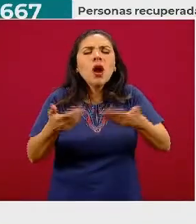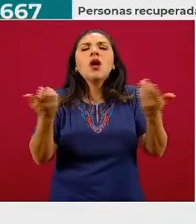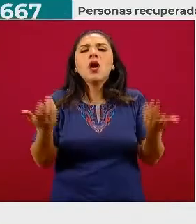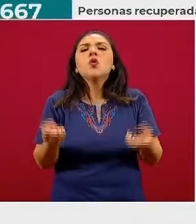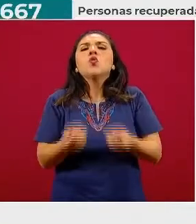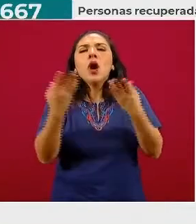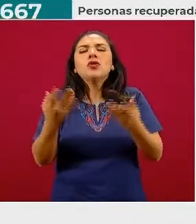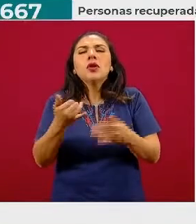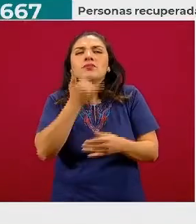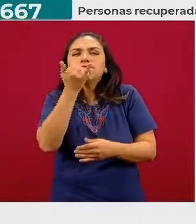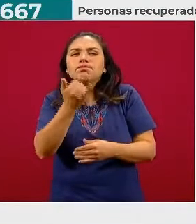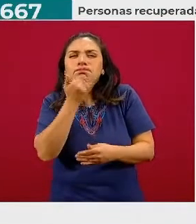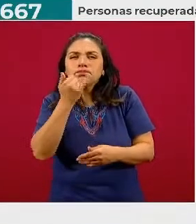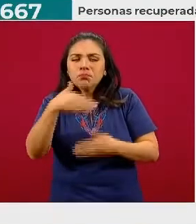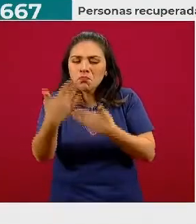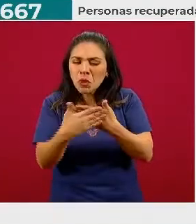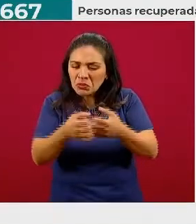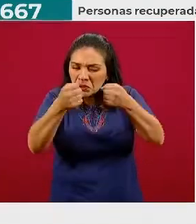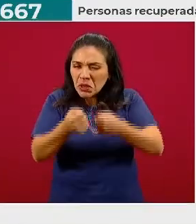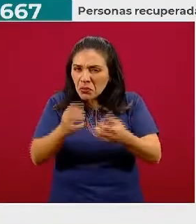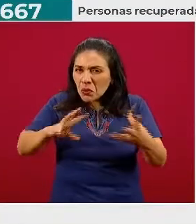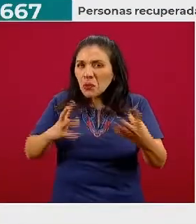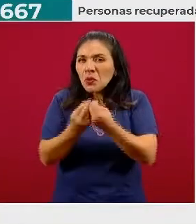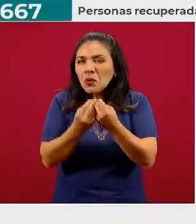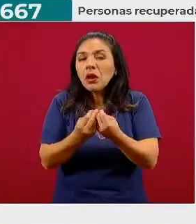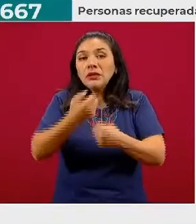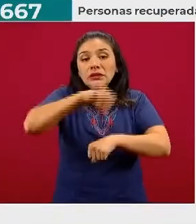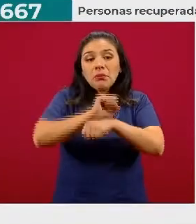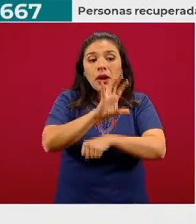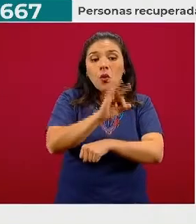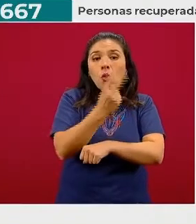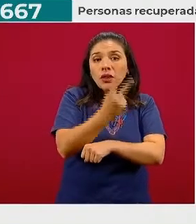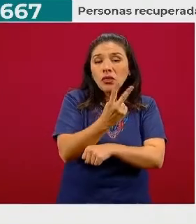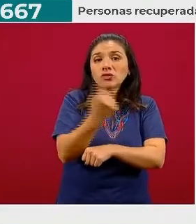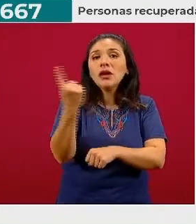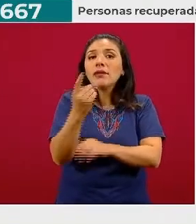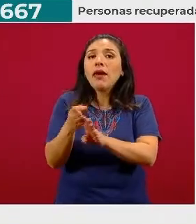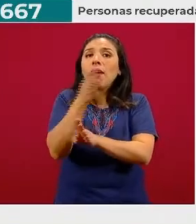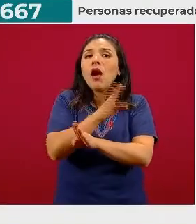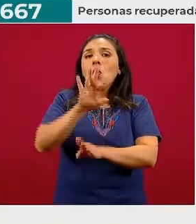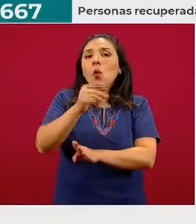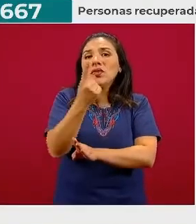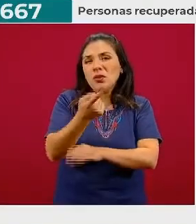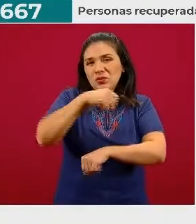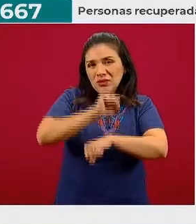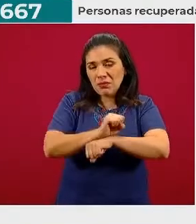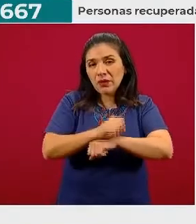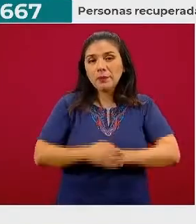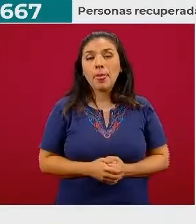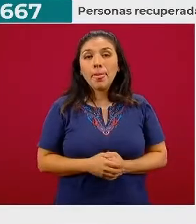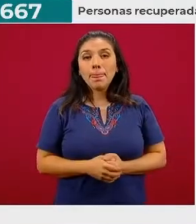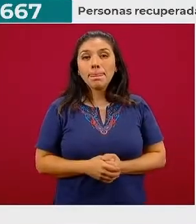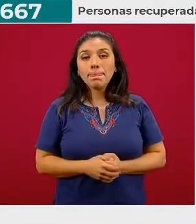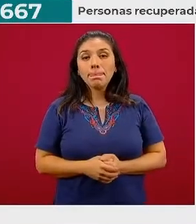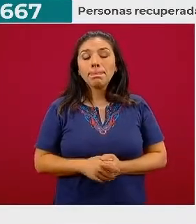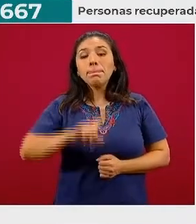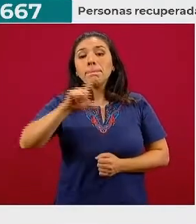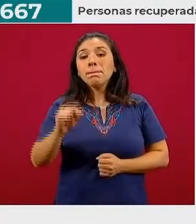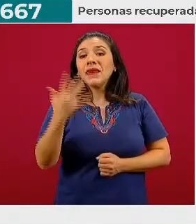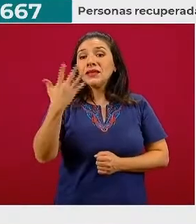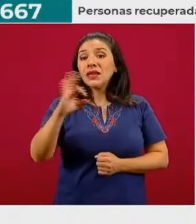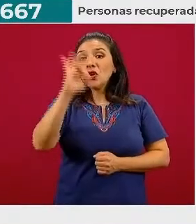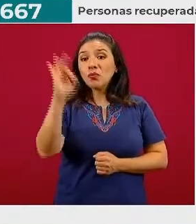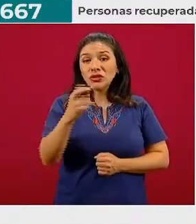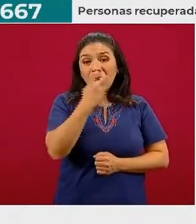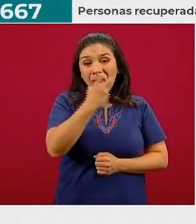casos estimados de la semana 42 con respecto a los que hubo en la semana 41. Y 5% de